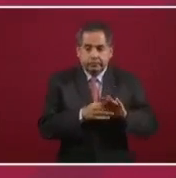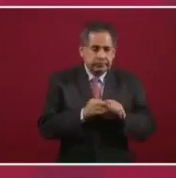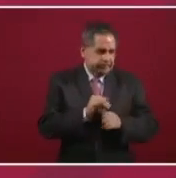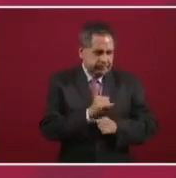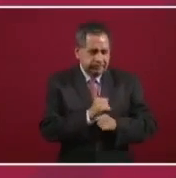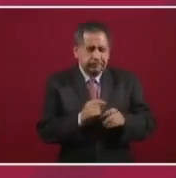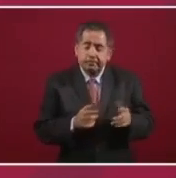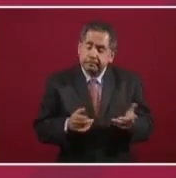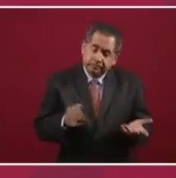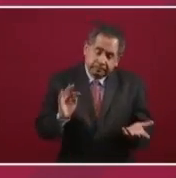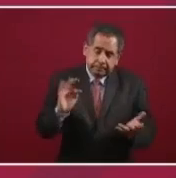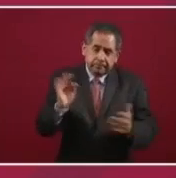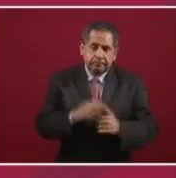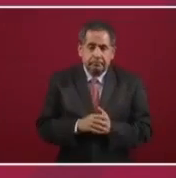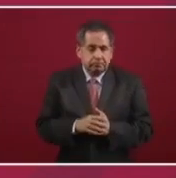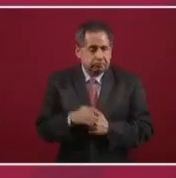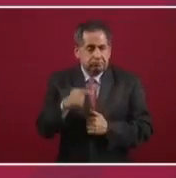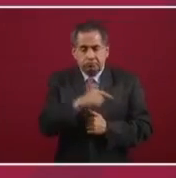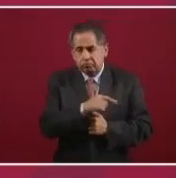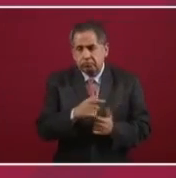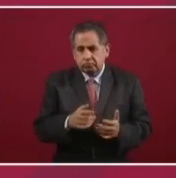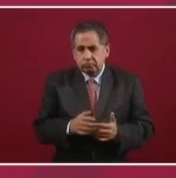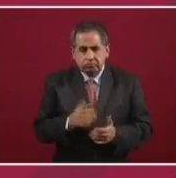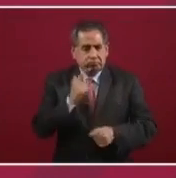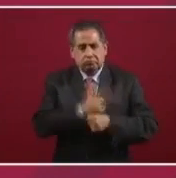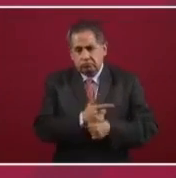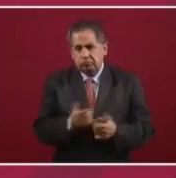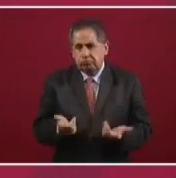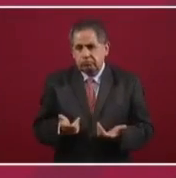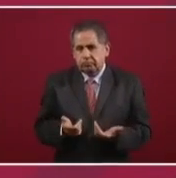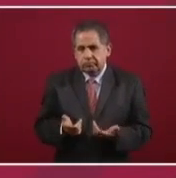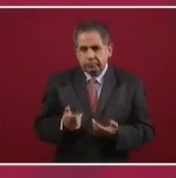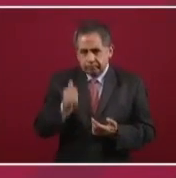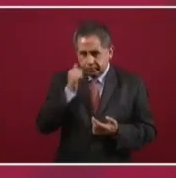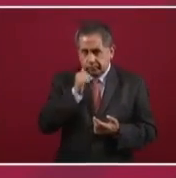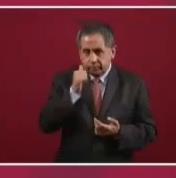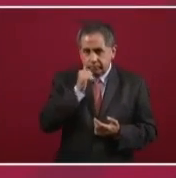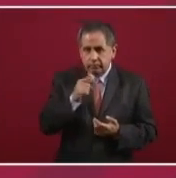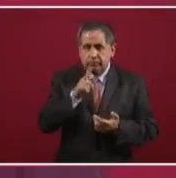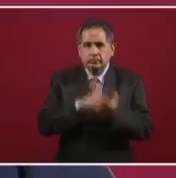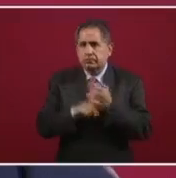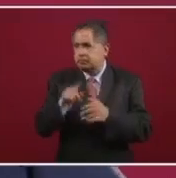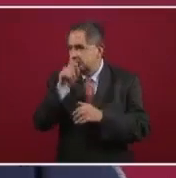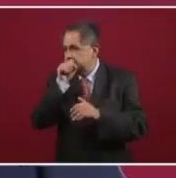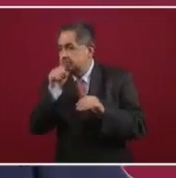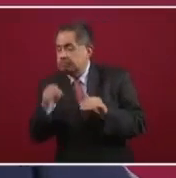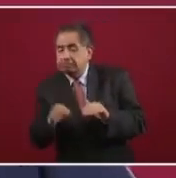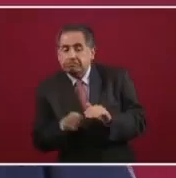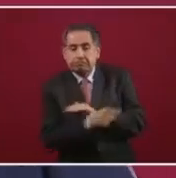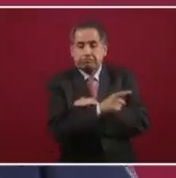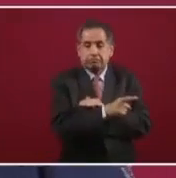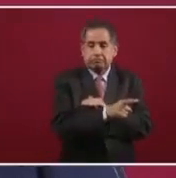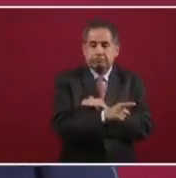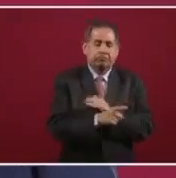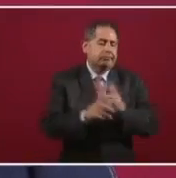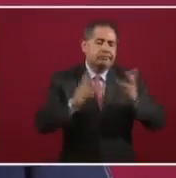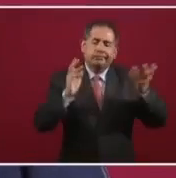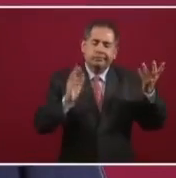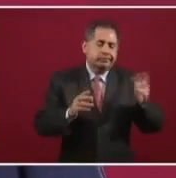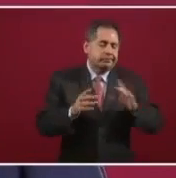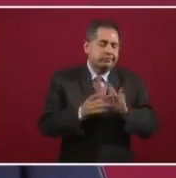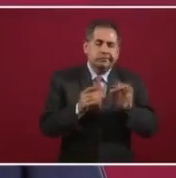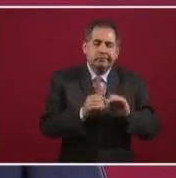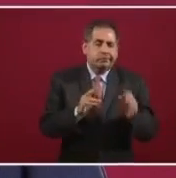estas acciones. Siempre hay filtraciones.